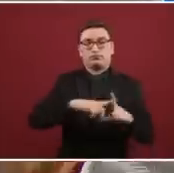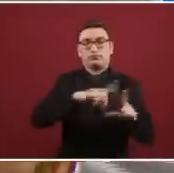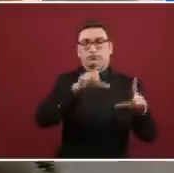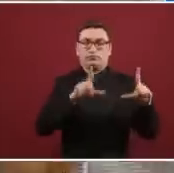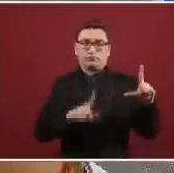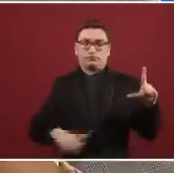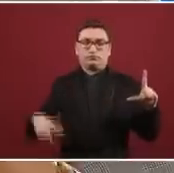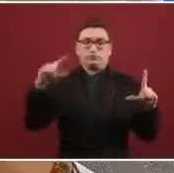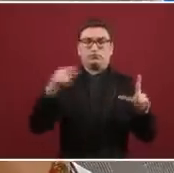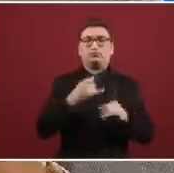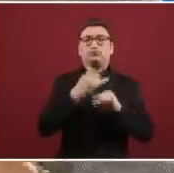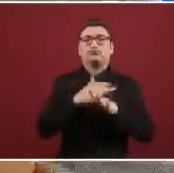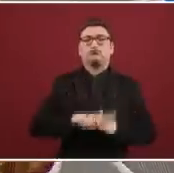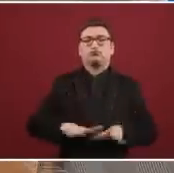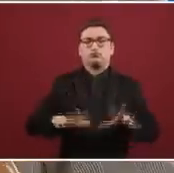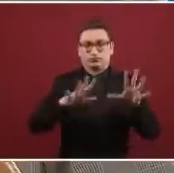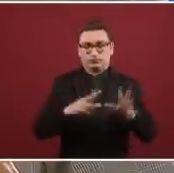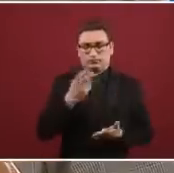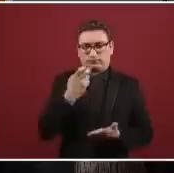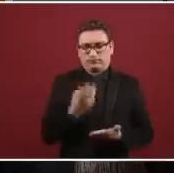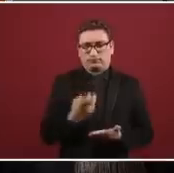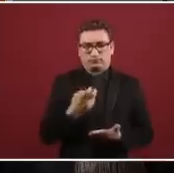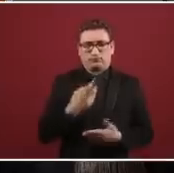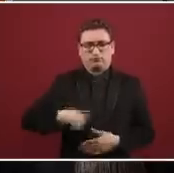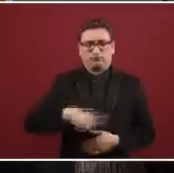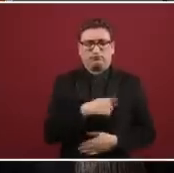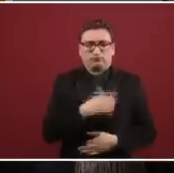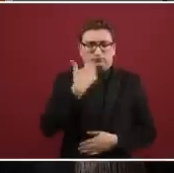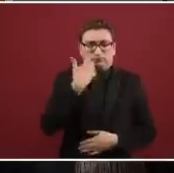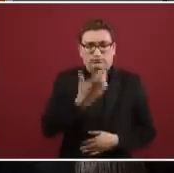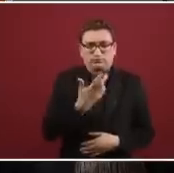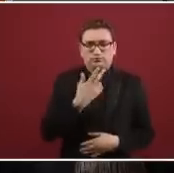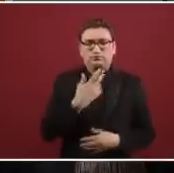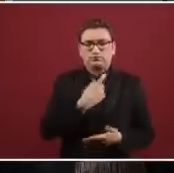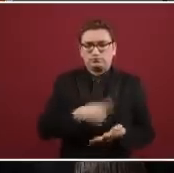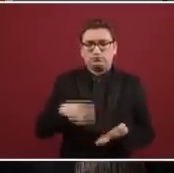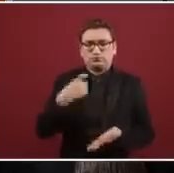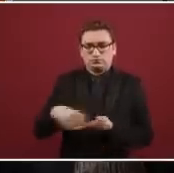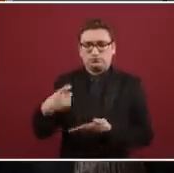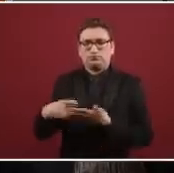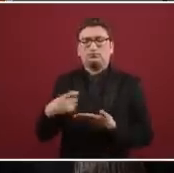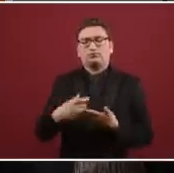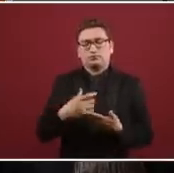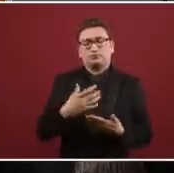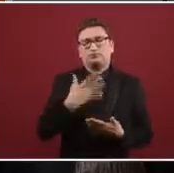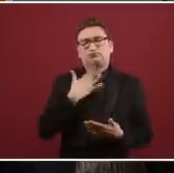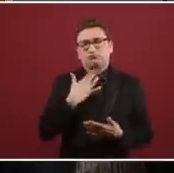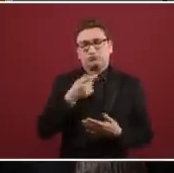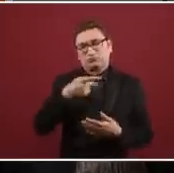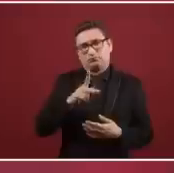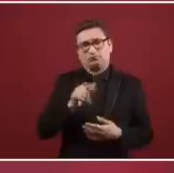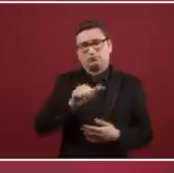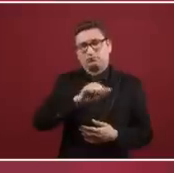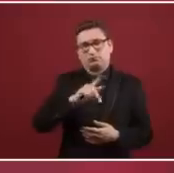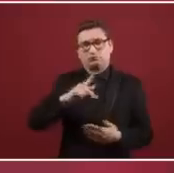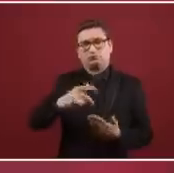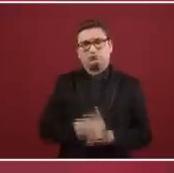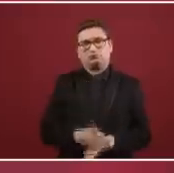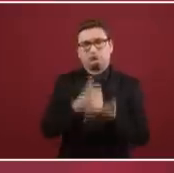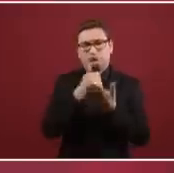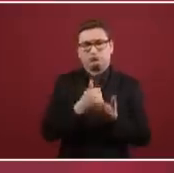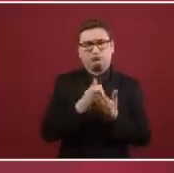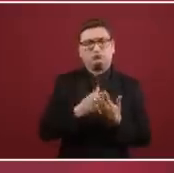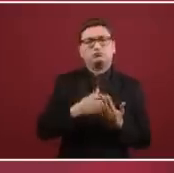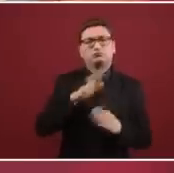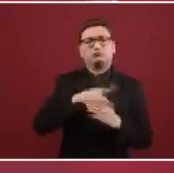nos informan, nos empoderan como consumidor. Sin embargo, ya con la app es una aplicación totalmente práctica